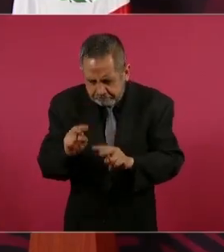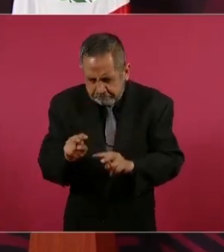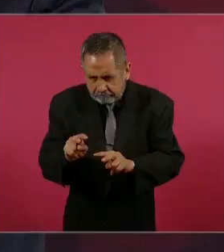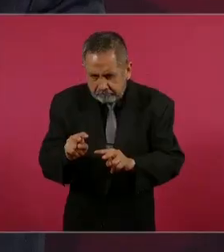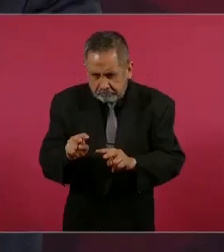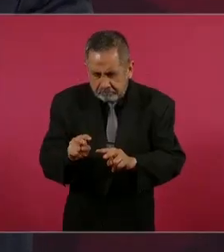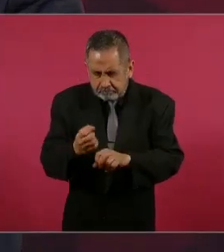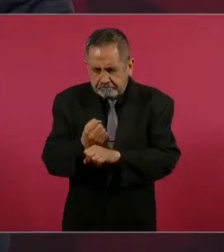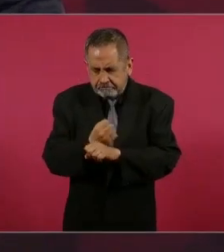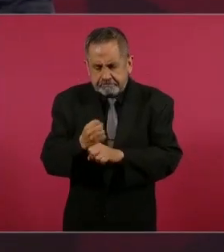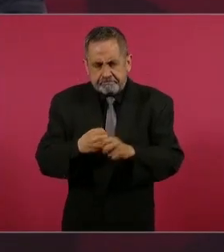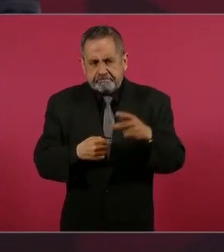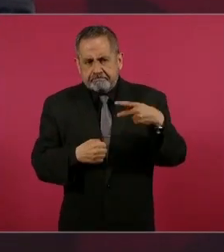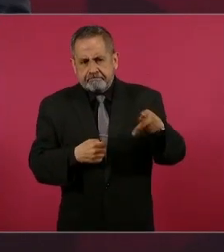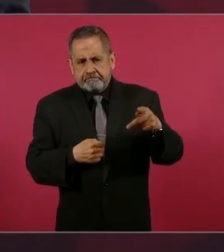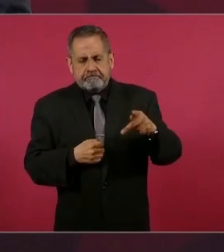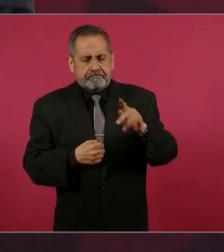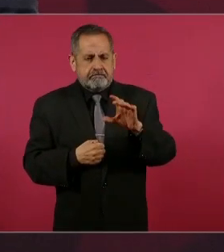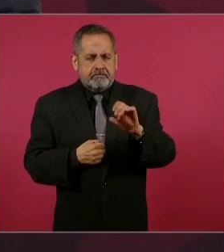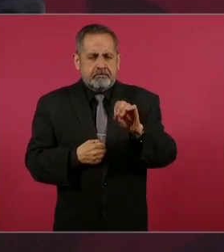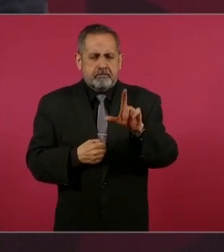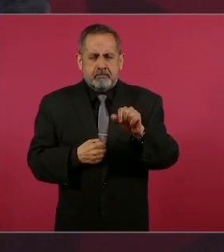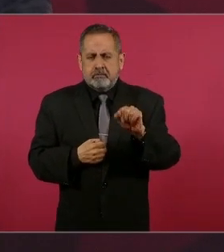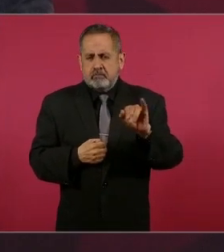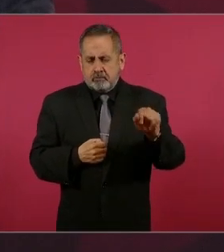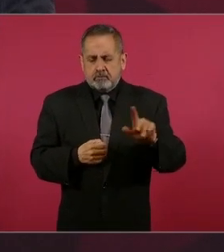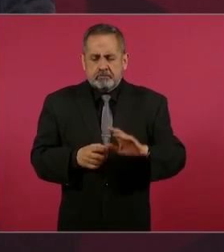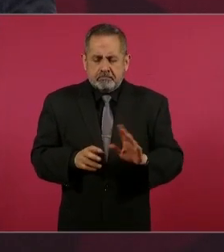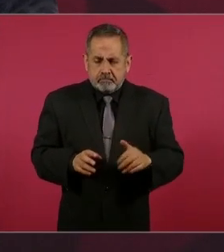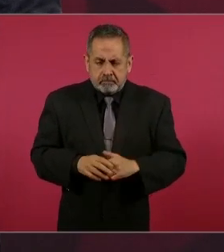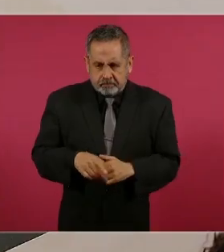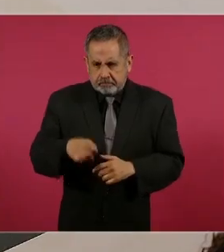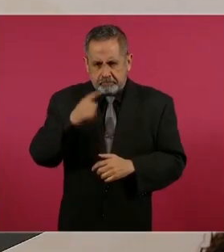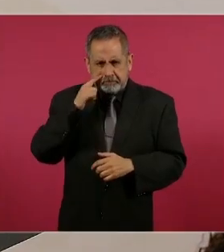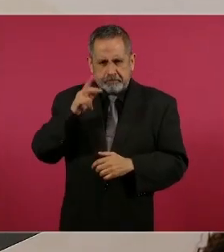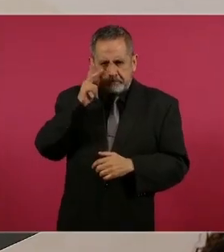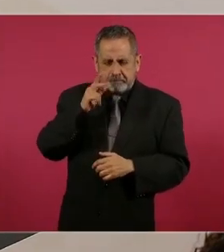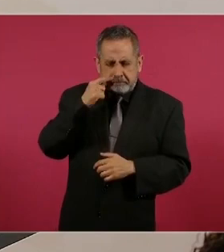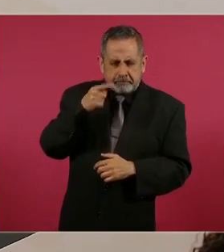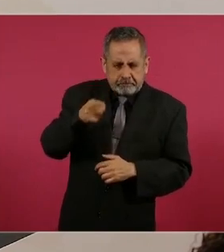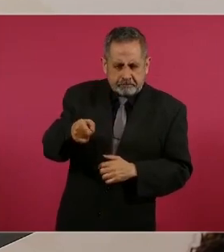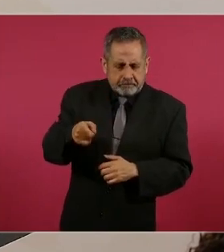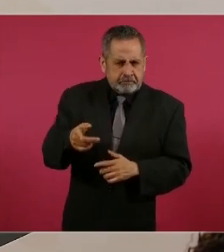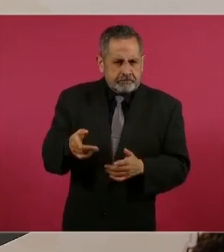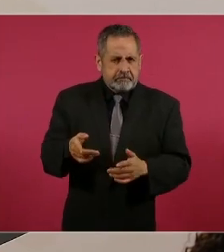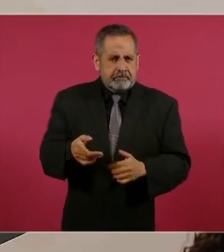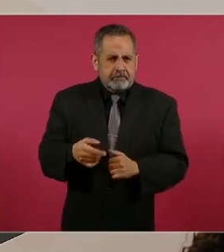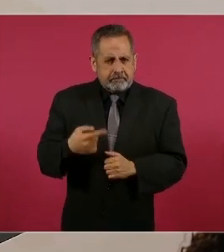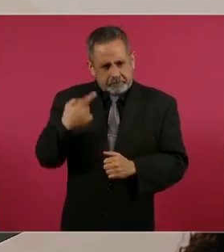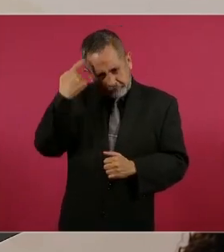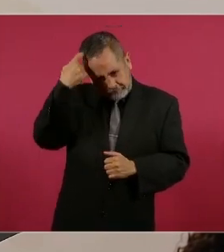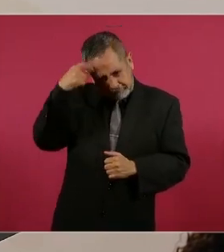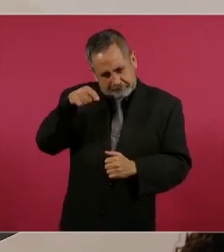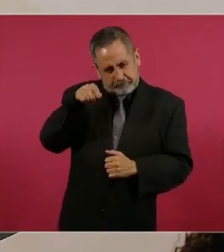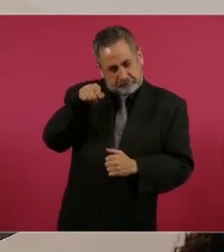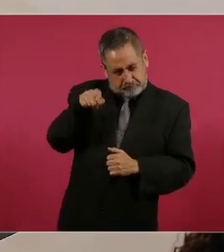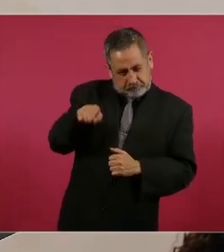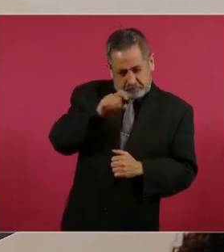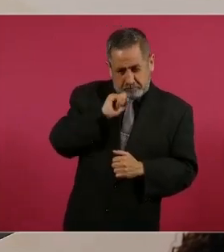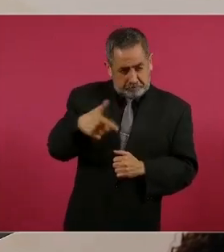aparece que es sangre de él, y se le hace una prueba también para ver si él